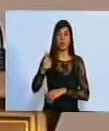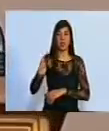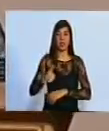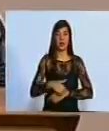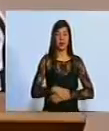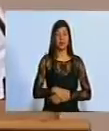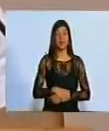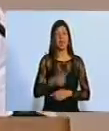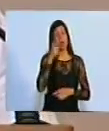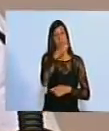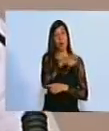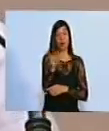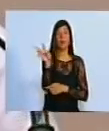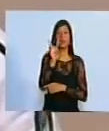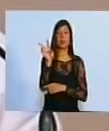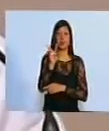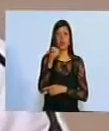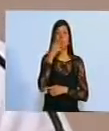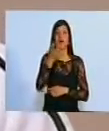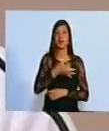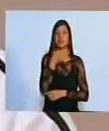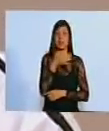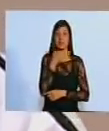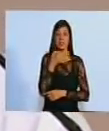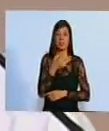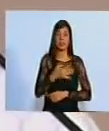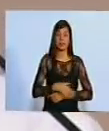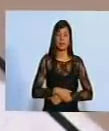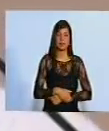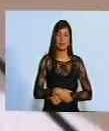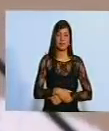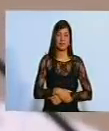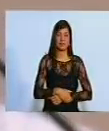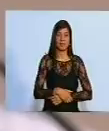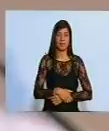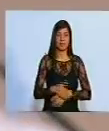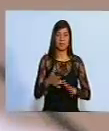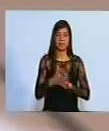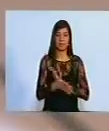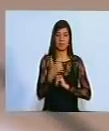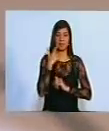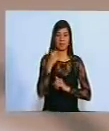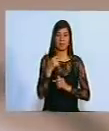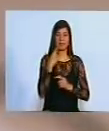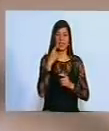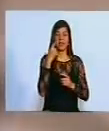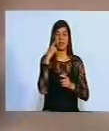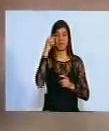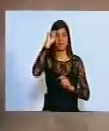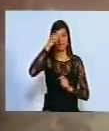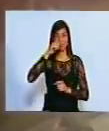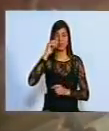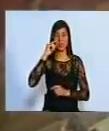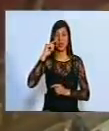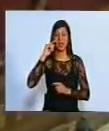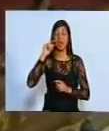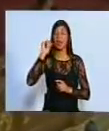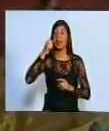querido pueblo venezolano, buenas tardes. El día de ayer conmemoramos el bicentenario del decreto del